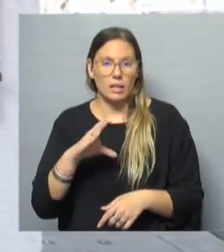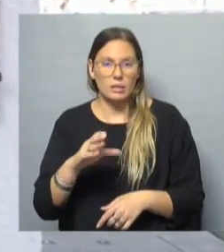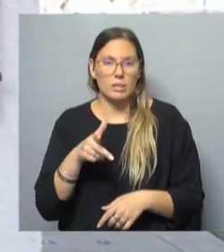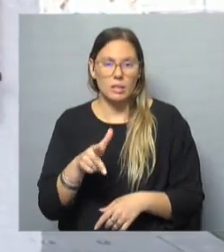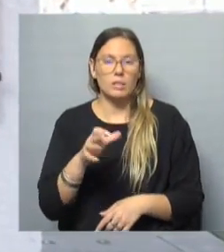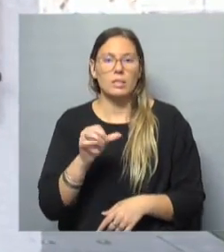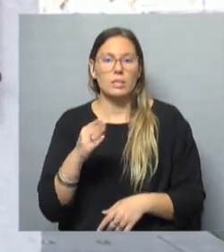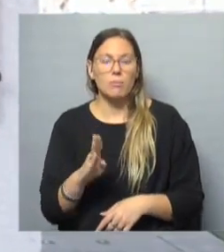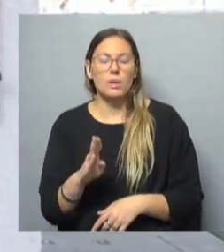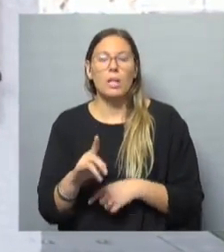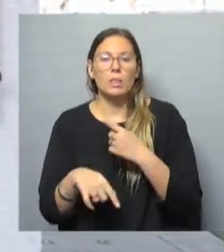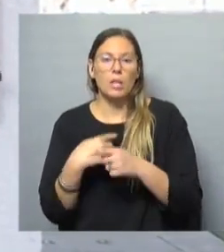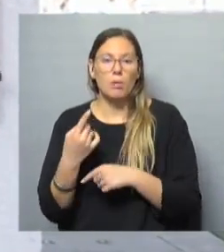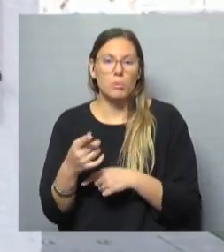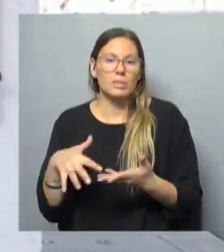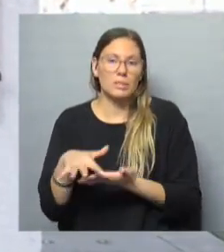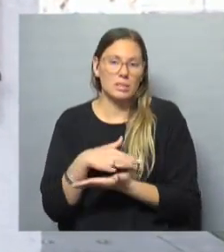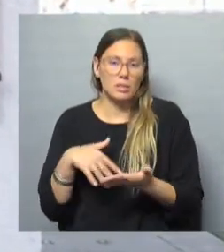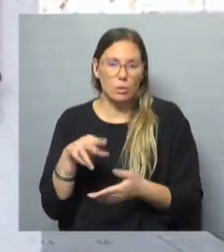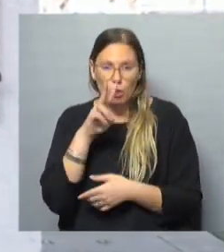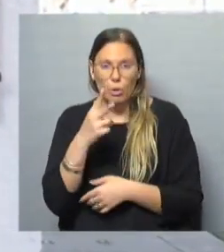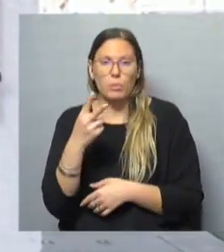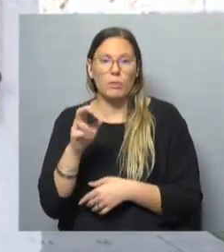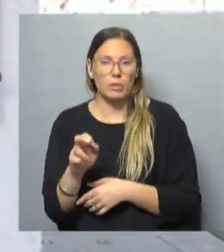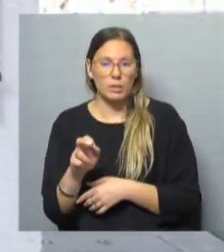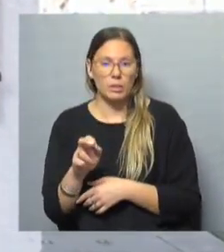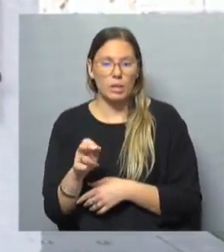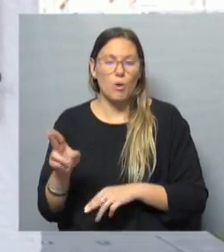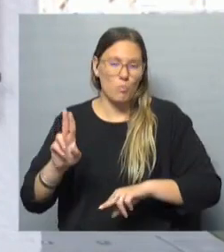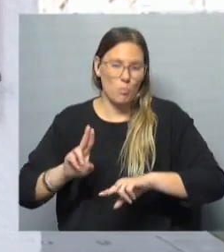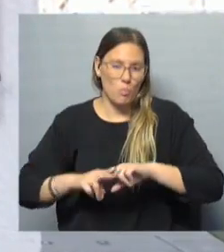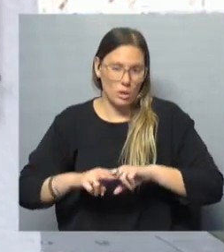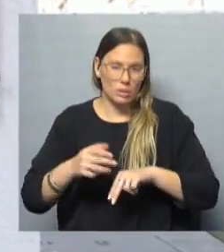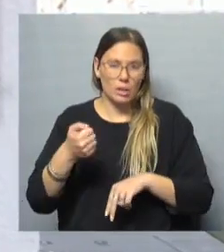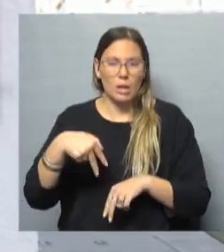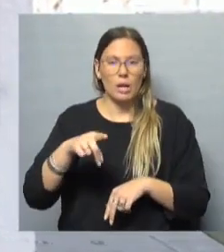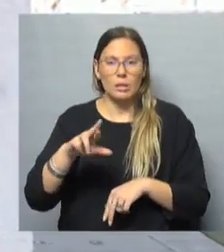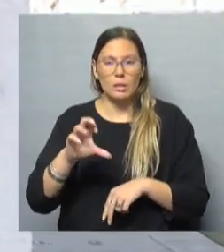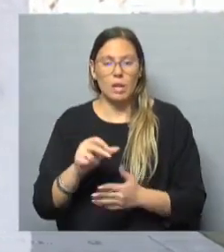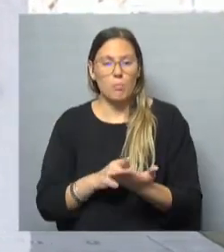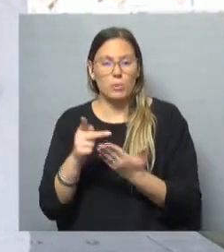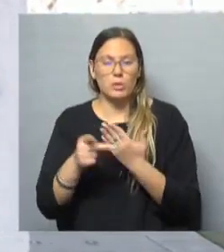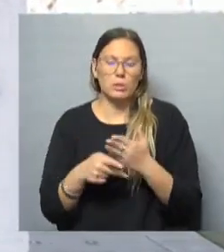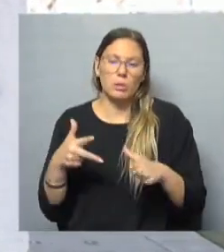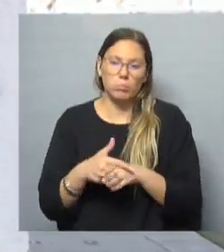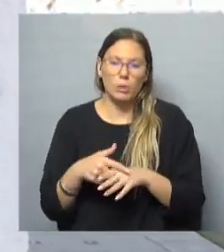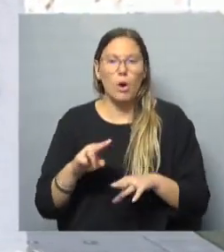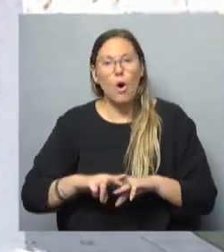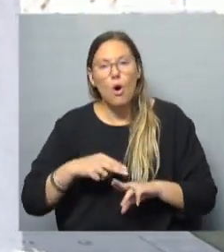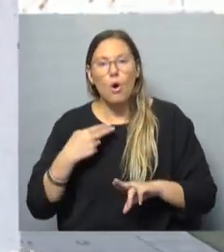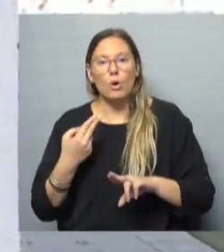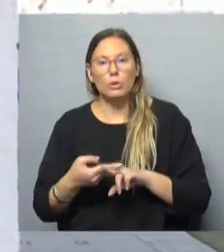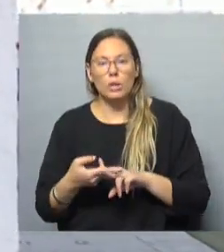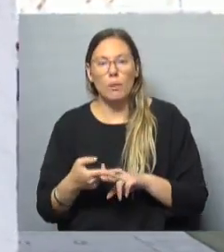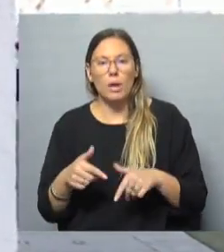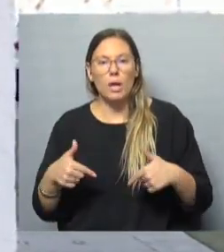Abt. Luego, después de lo que pasó en 2020, del fallecimiento de Andrés, el proyecto se pausó un poco y luego lo retoma el